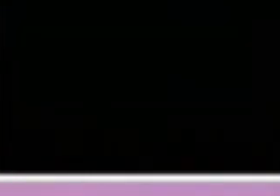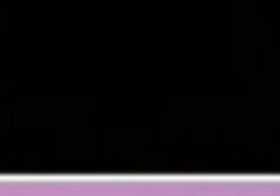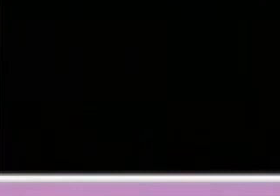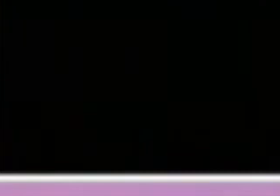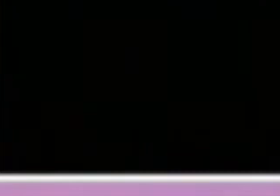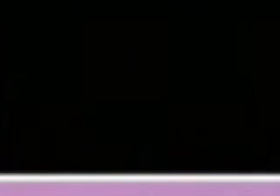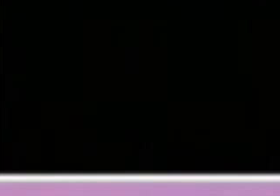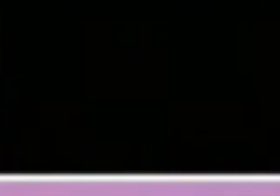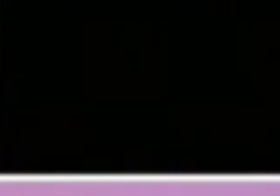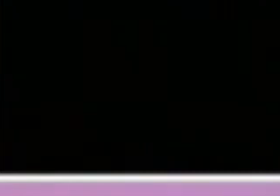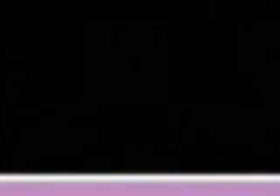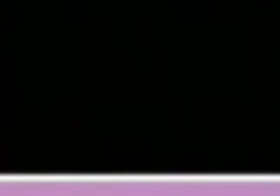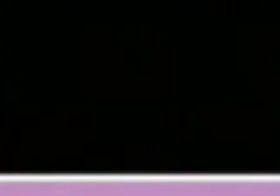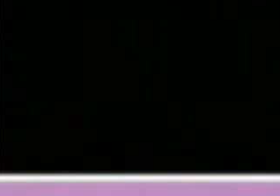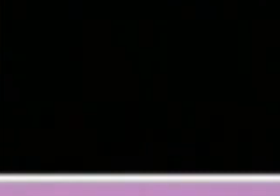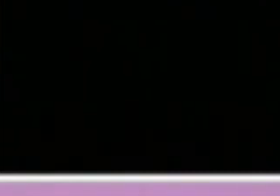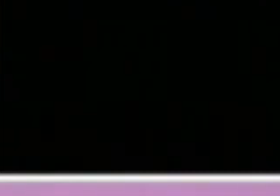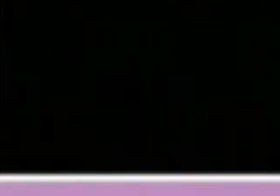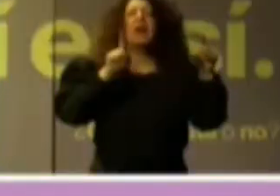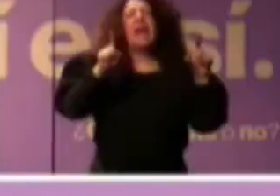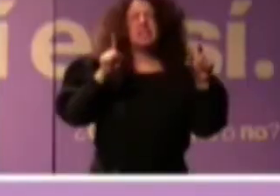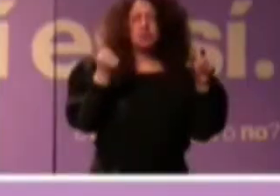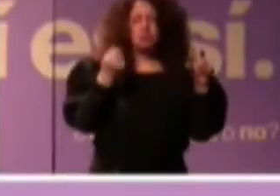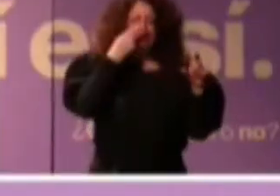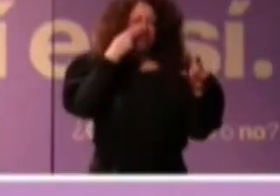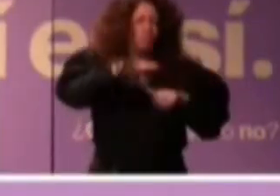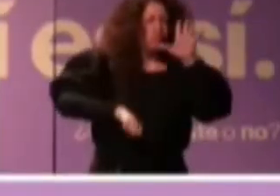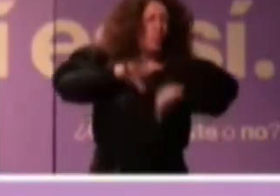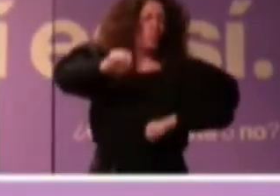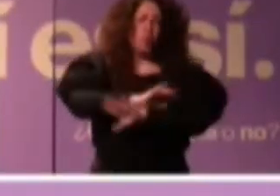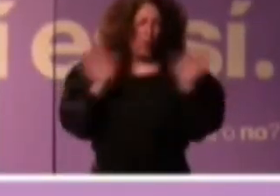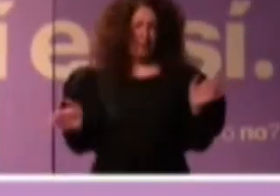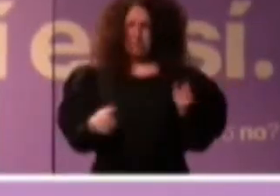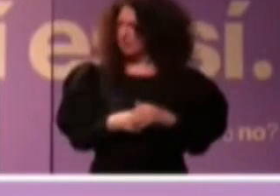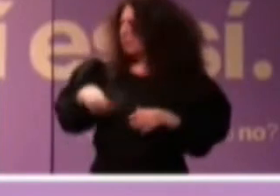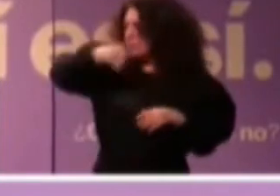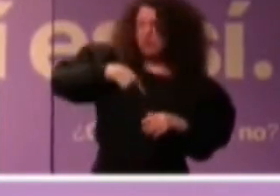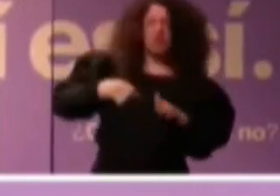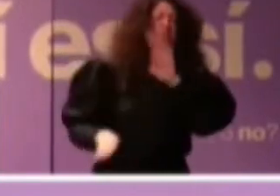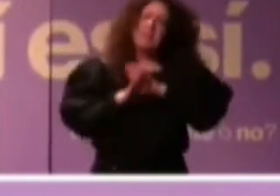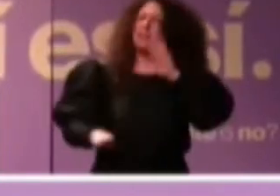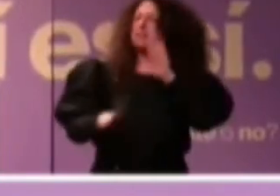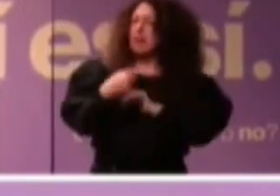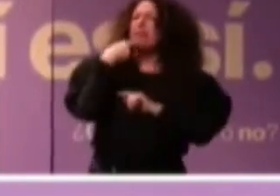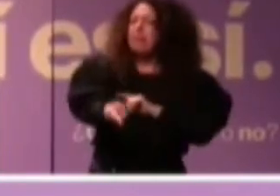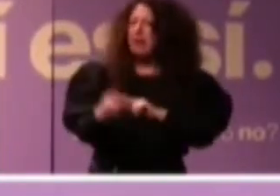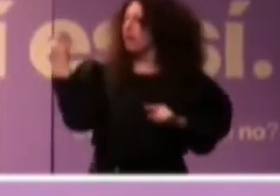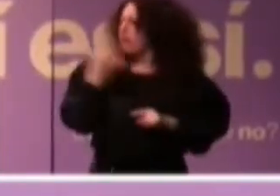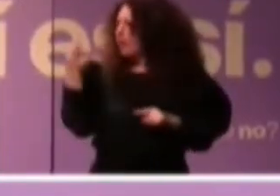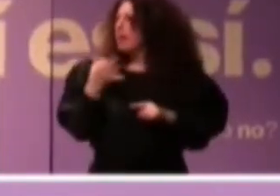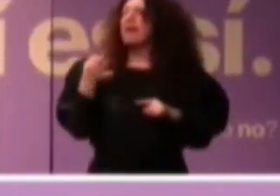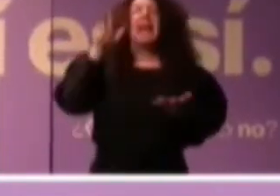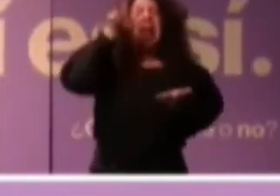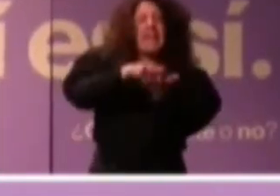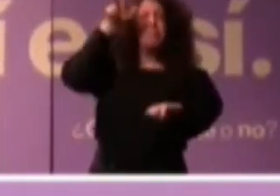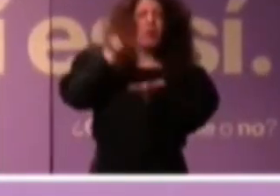año, tú no eres un empresario, eres un usurero. Y lo vamos a seguir diciendo, que hay que topar las hipotecas